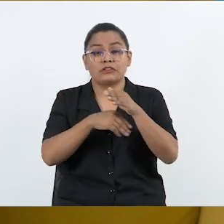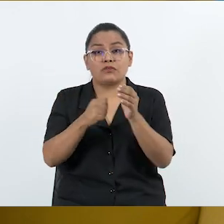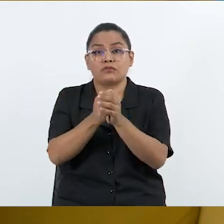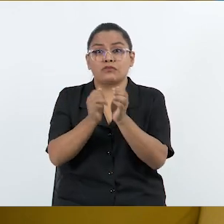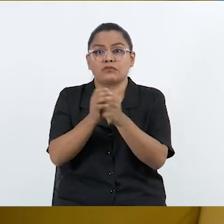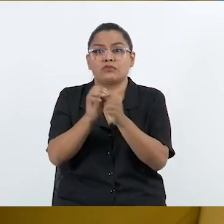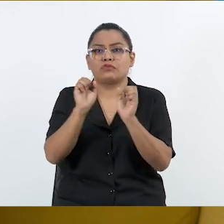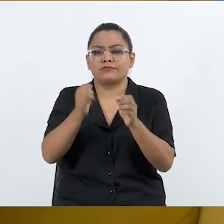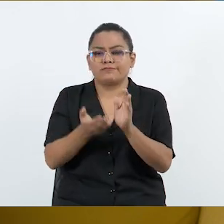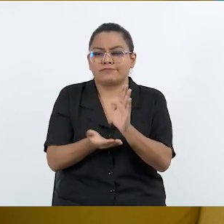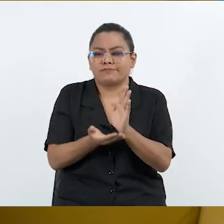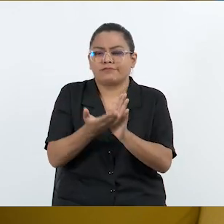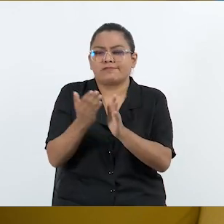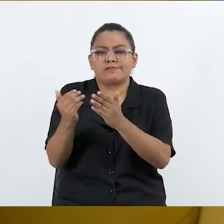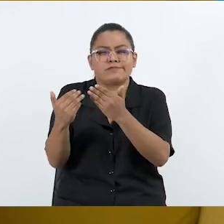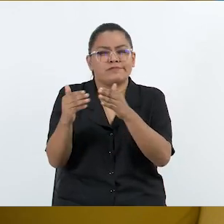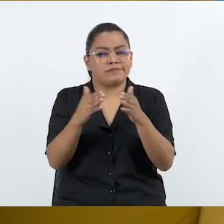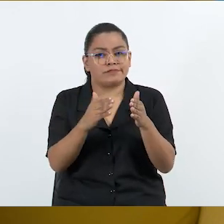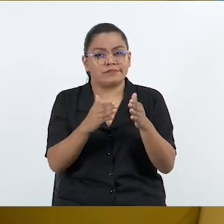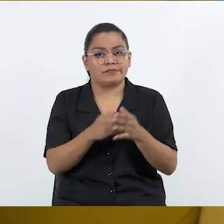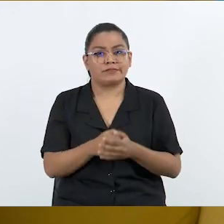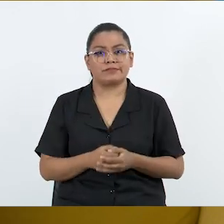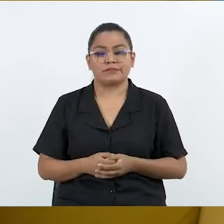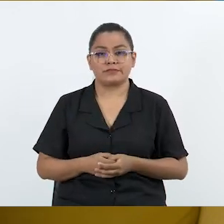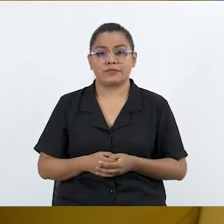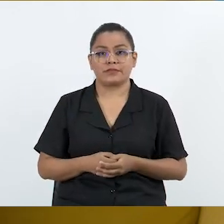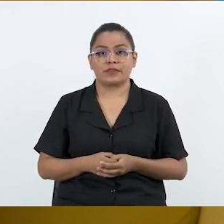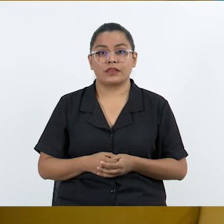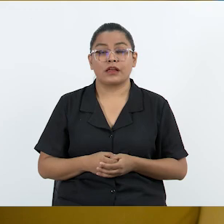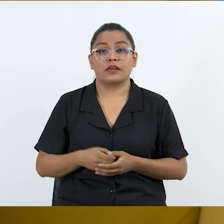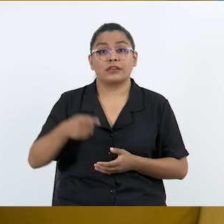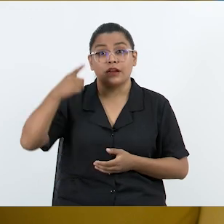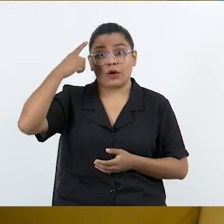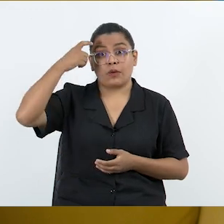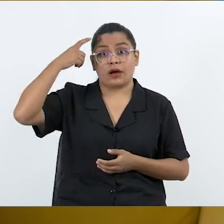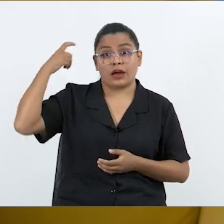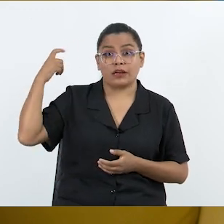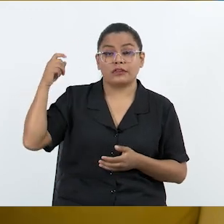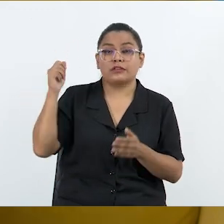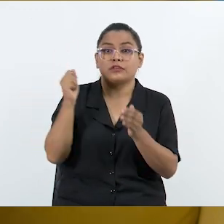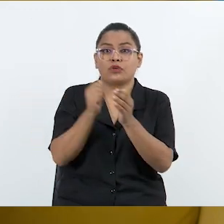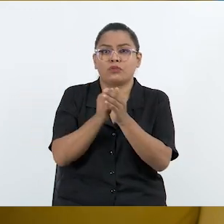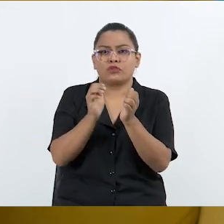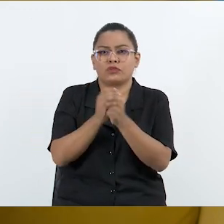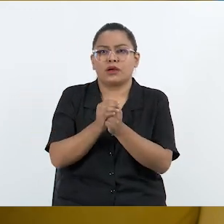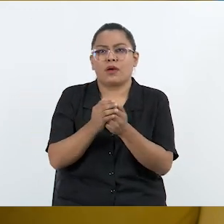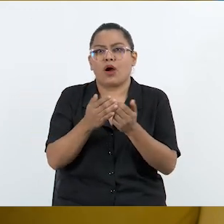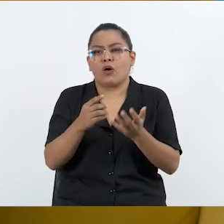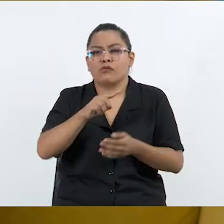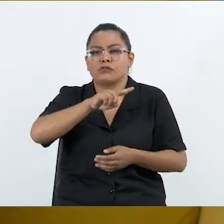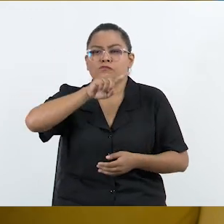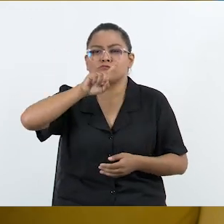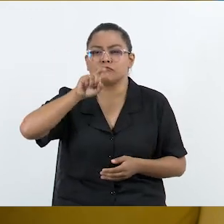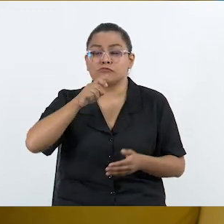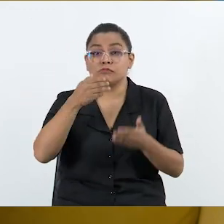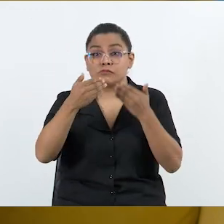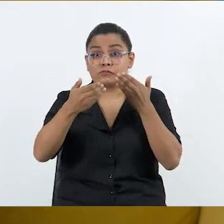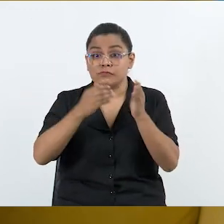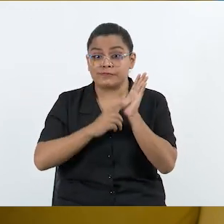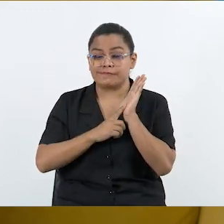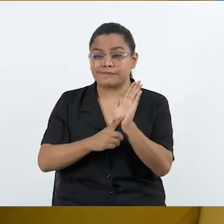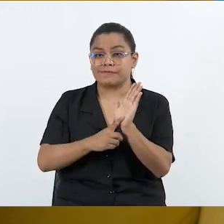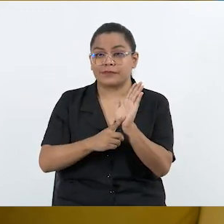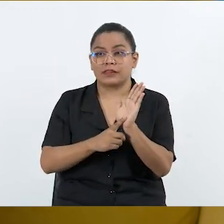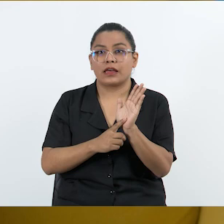posible desarrollarlo de manera distinta en cada nivel educativo. Recordemos que los problemas o preguntas que